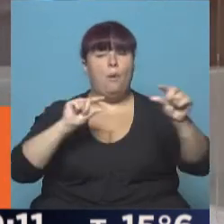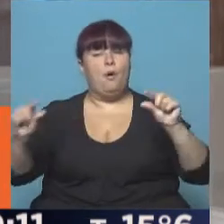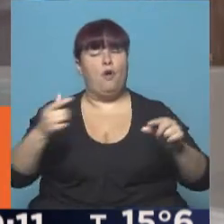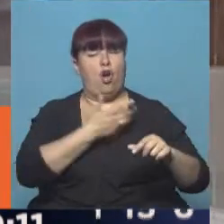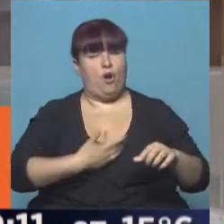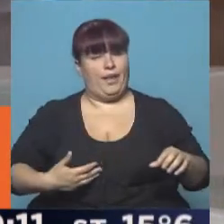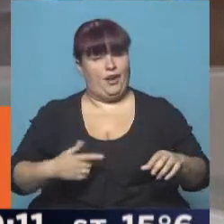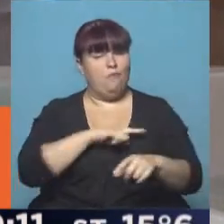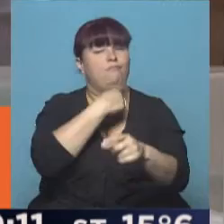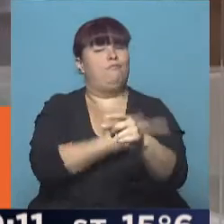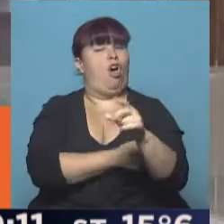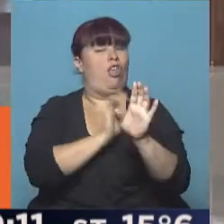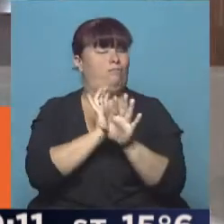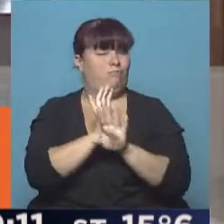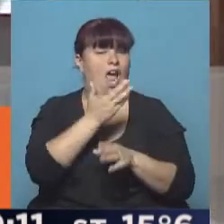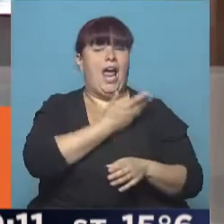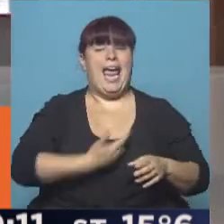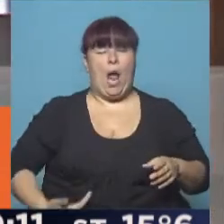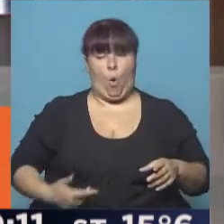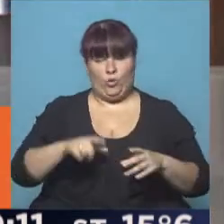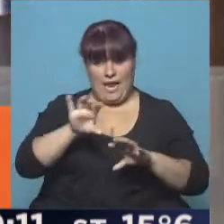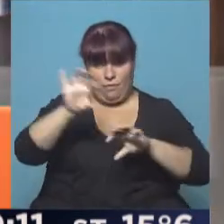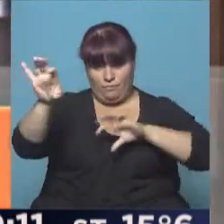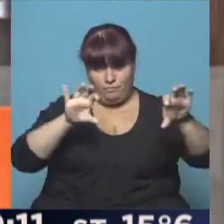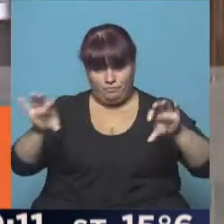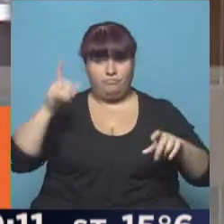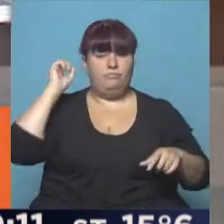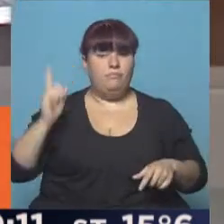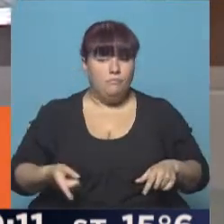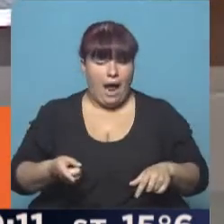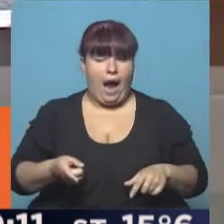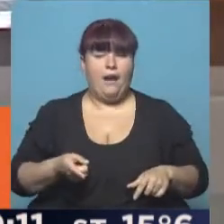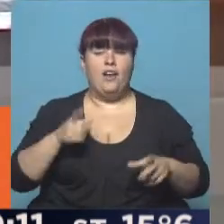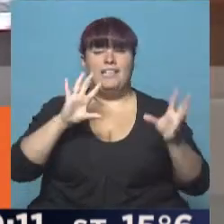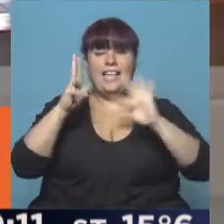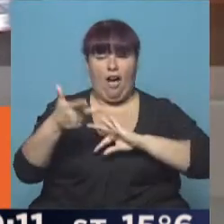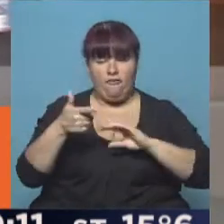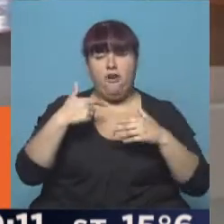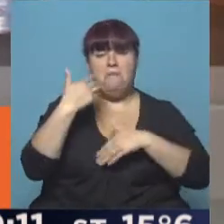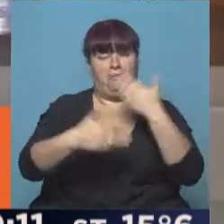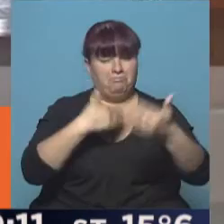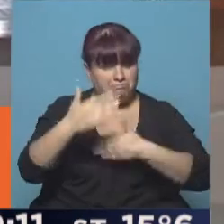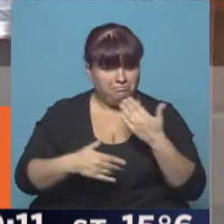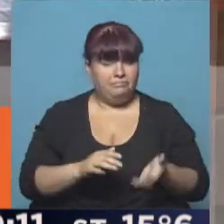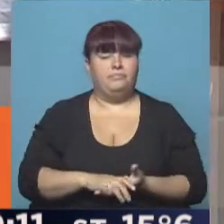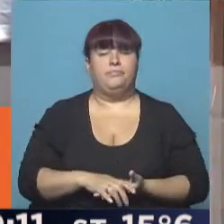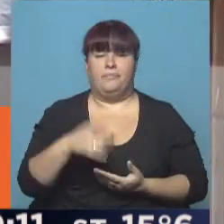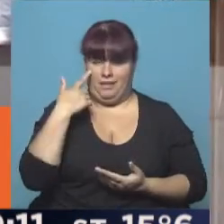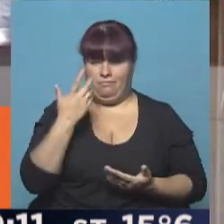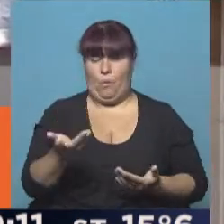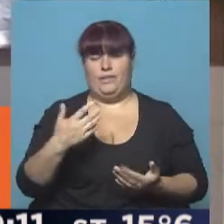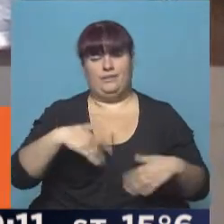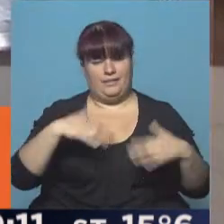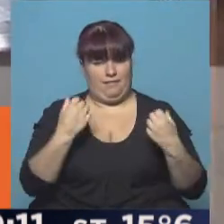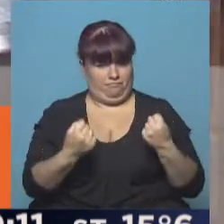poder, digamos, el Ejecutivo claramente lo decidió con este esquema que fue progresivo, que demuestra una